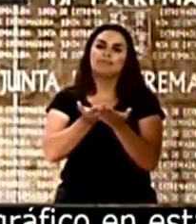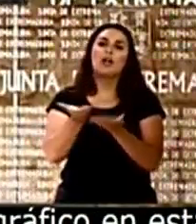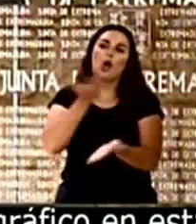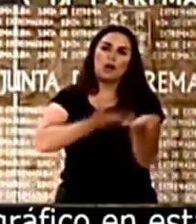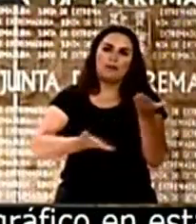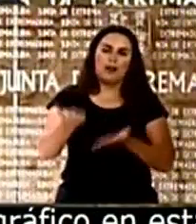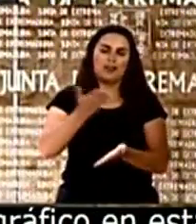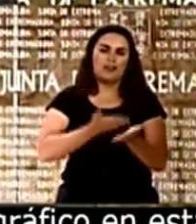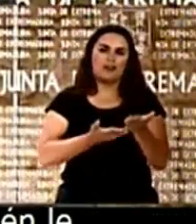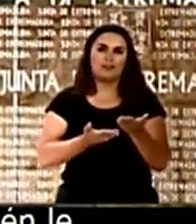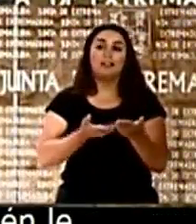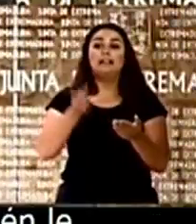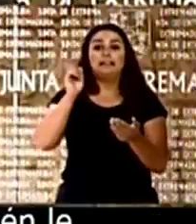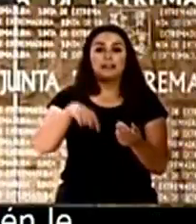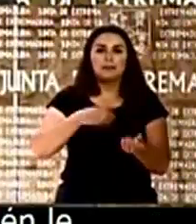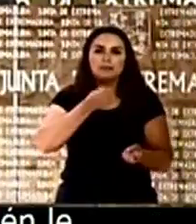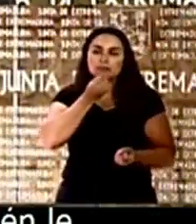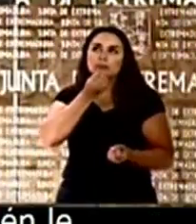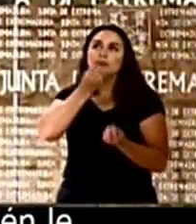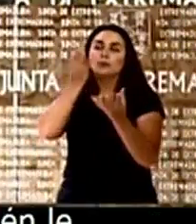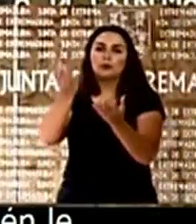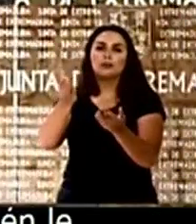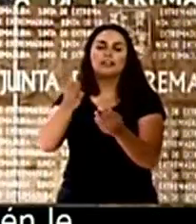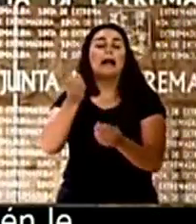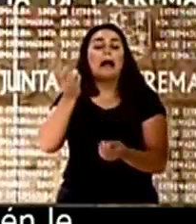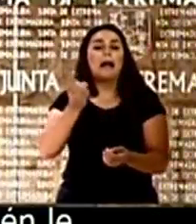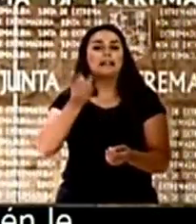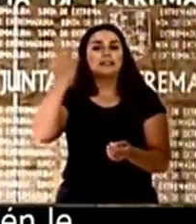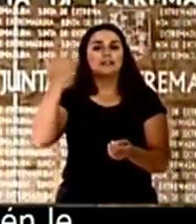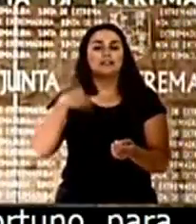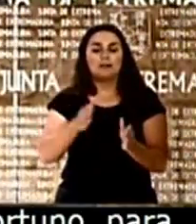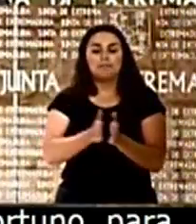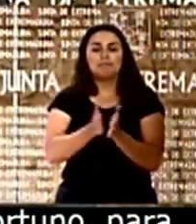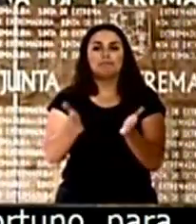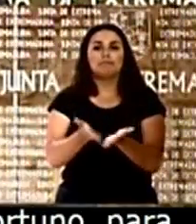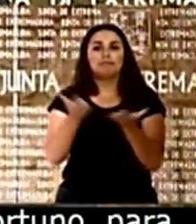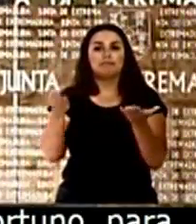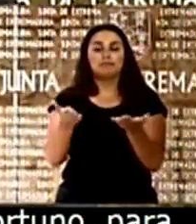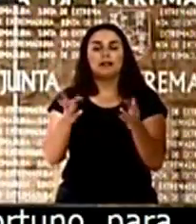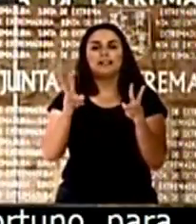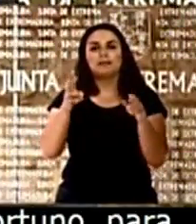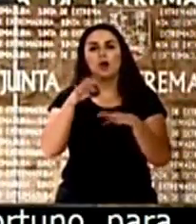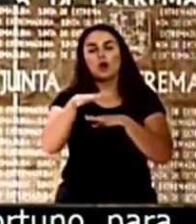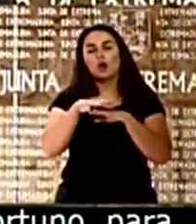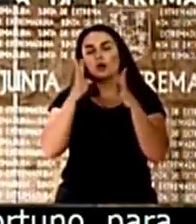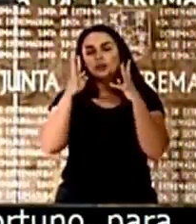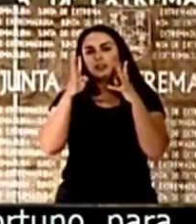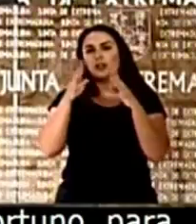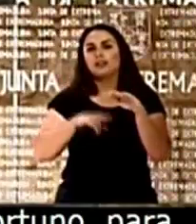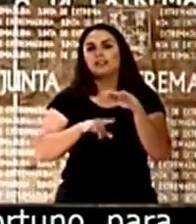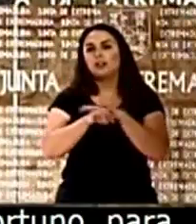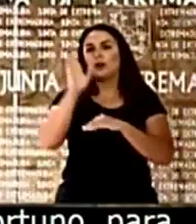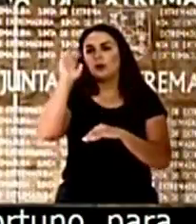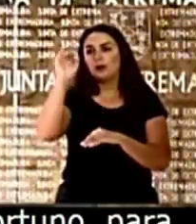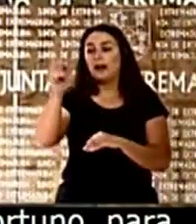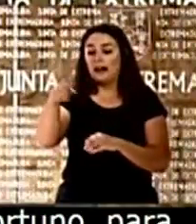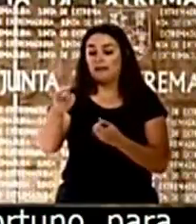para también trasladarlo y activar el Consejo Autonómico de Desarrollo Rural, donde están